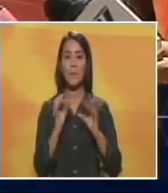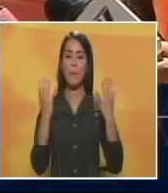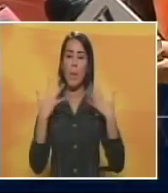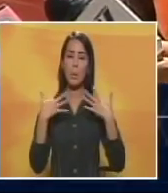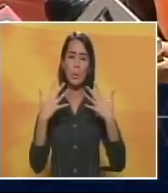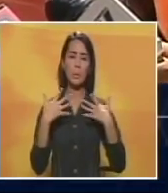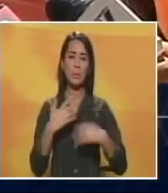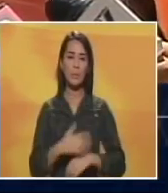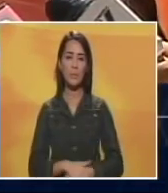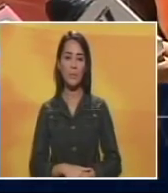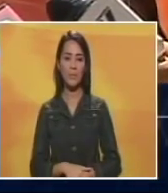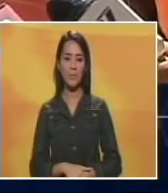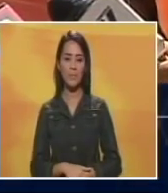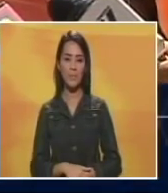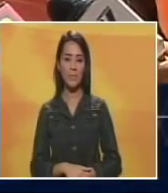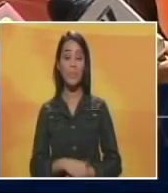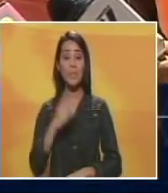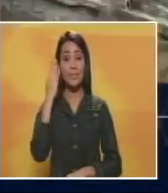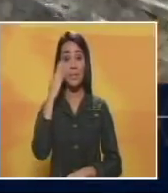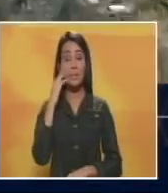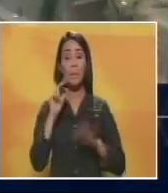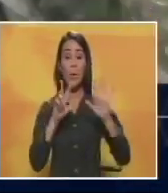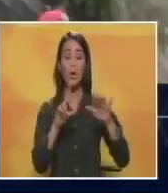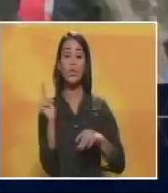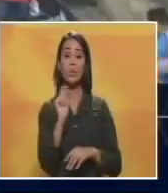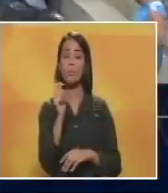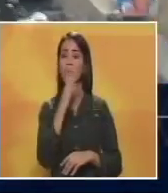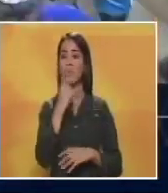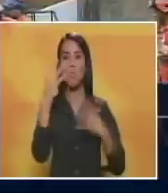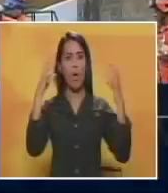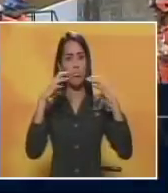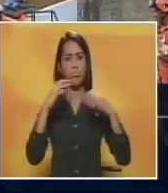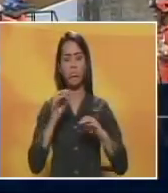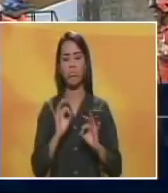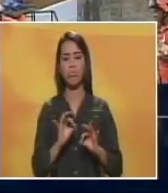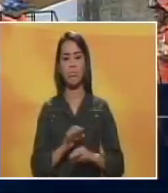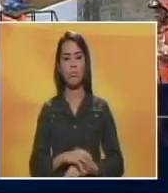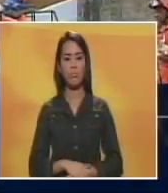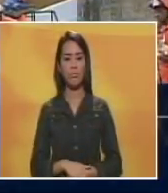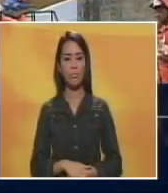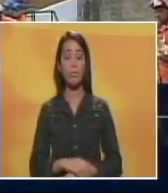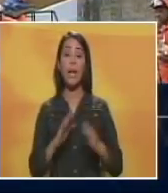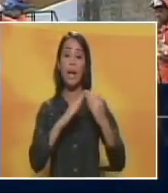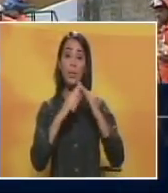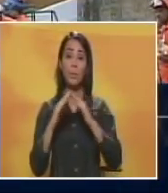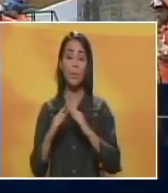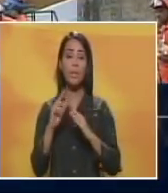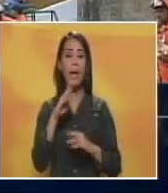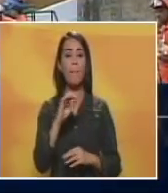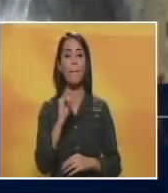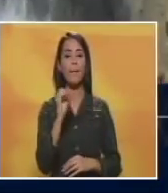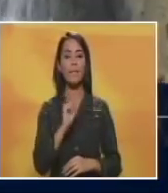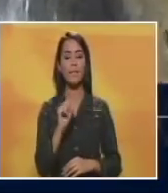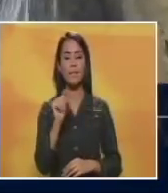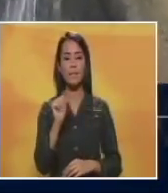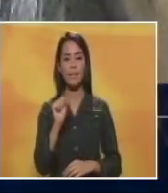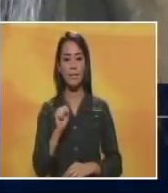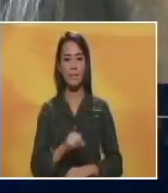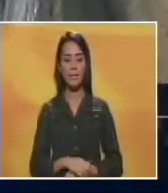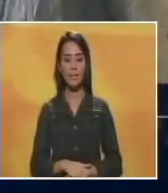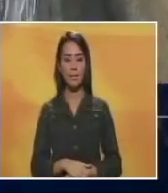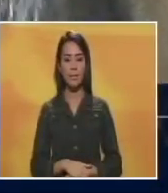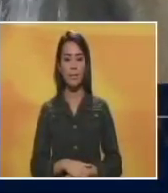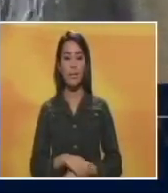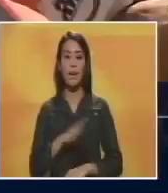estrés hídrico. Pues sabemos que desde más de 8 meses no tenemos lluvias importantes. En este caso estamos en la comunidad de Brisas del Gamboa, donde